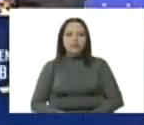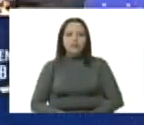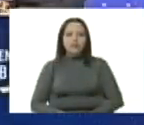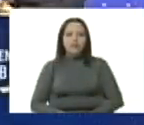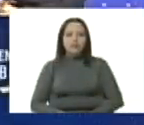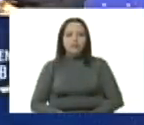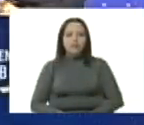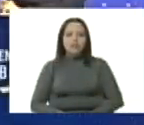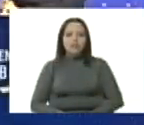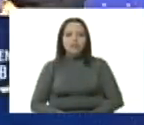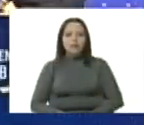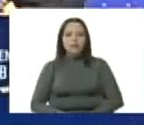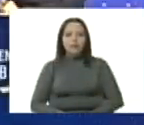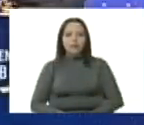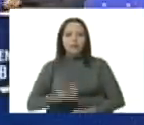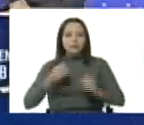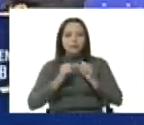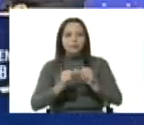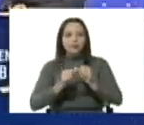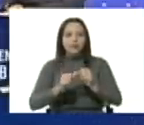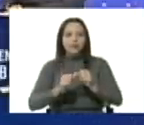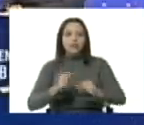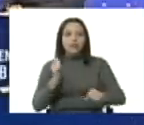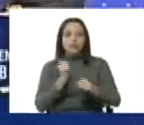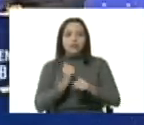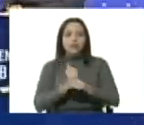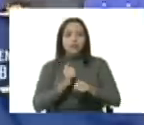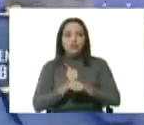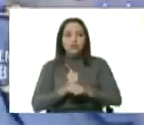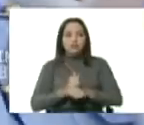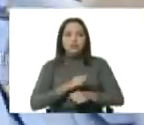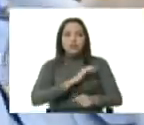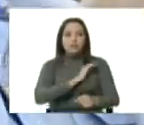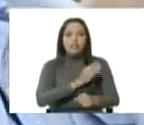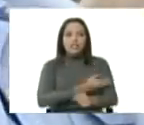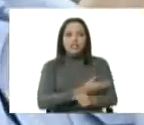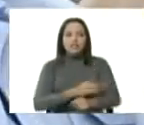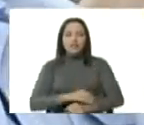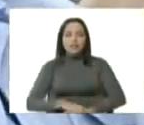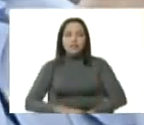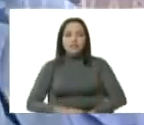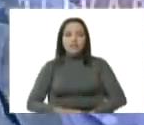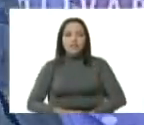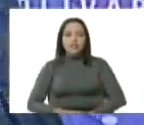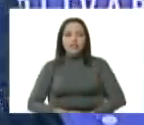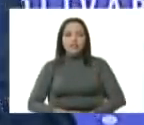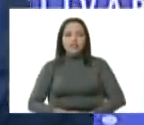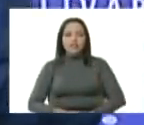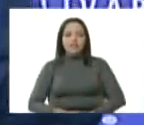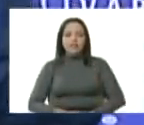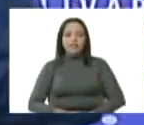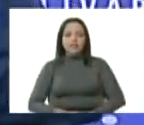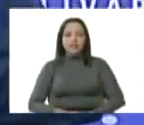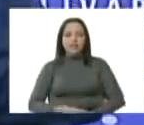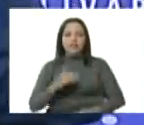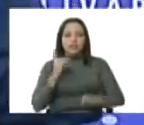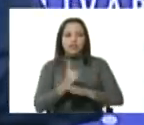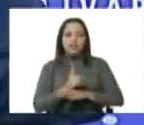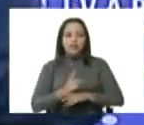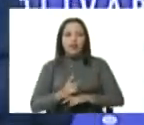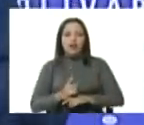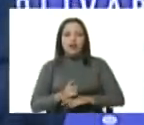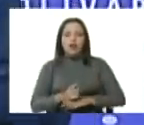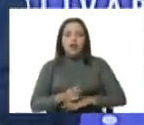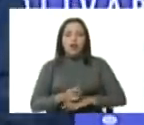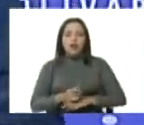así como hemos trabajado fuertemente el tema de los cuadrantes de paz perfectamente, valga la